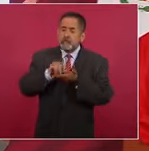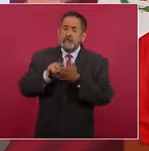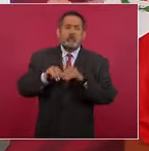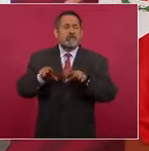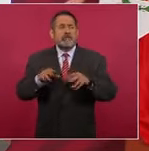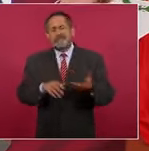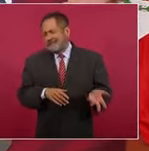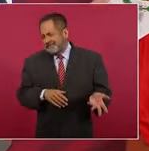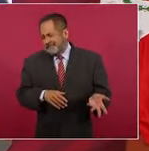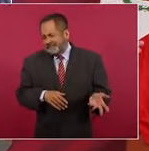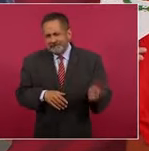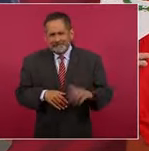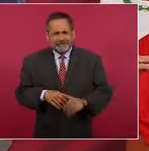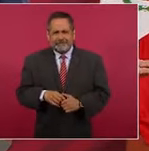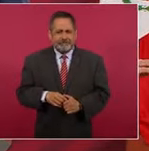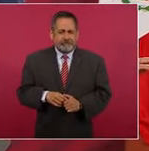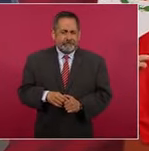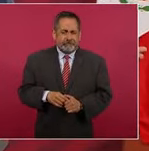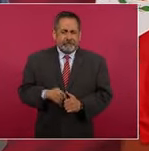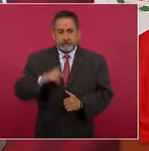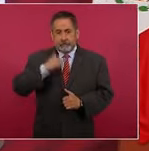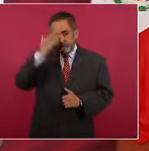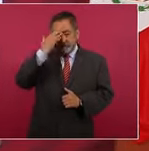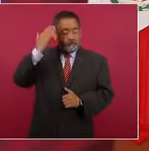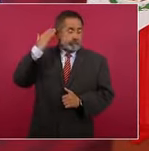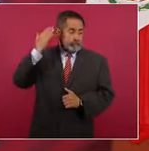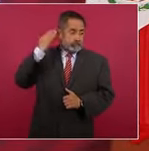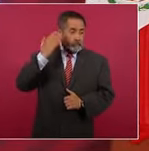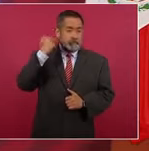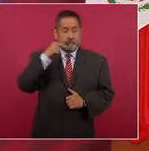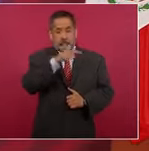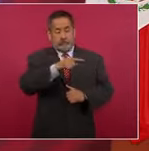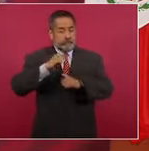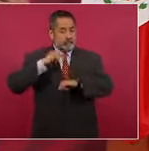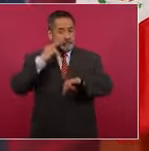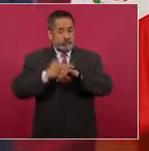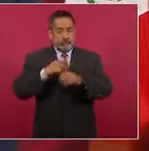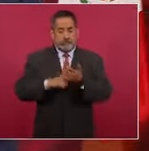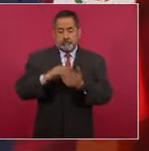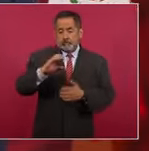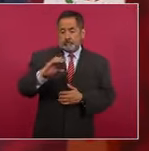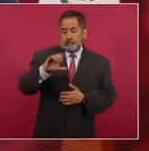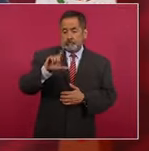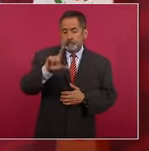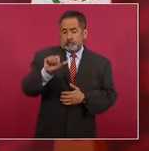Me acuerdo que cuando Claudio encabezaba la campaña